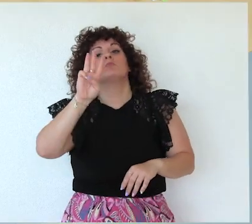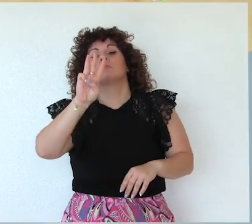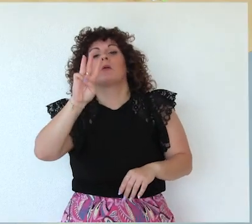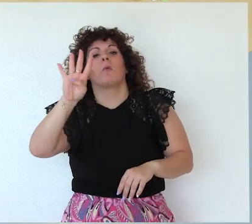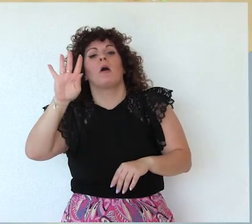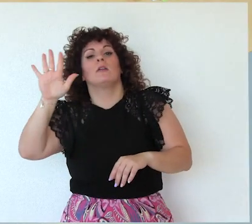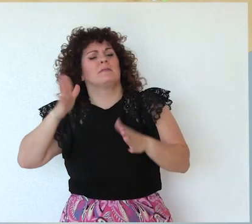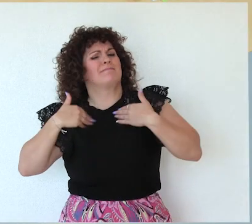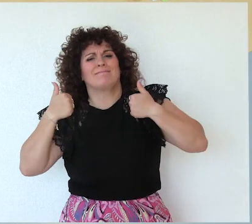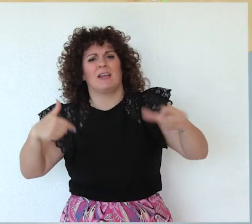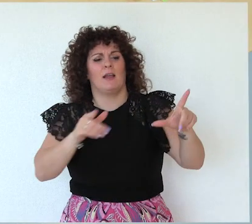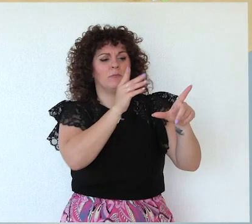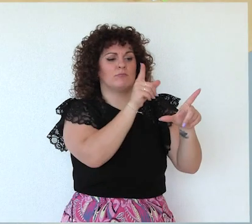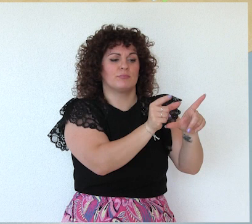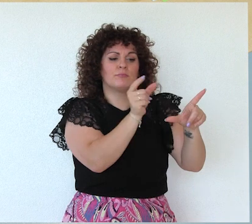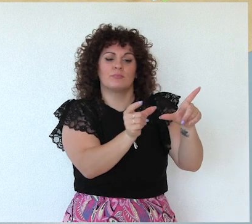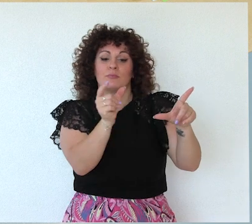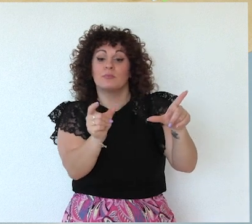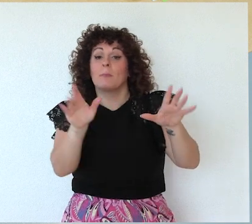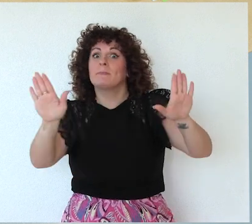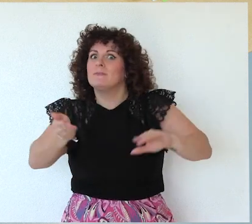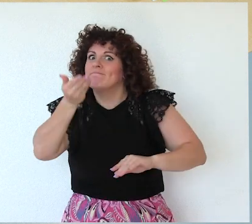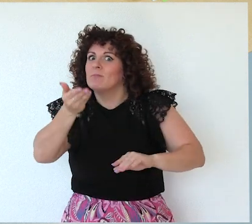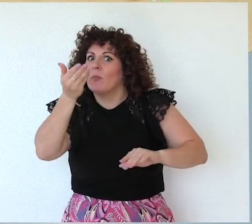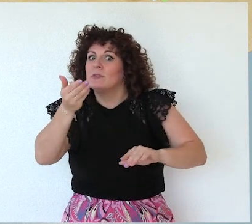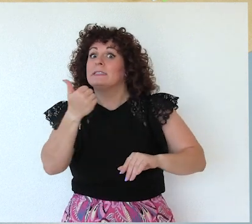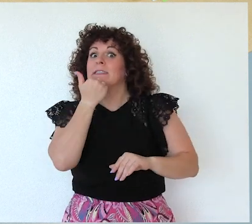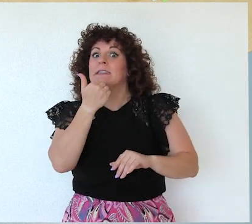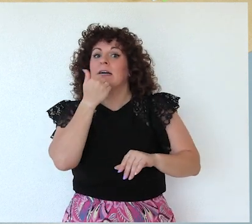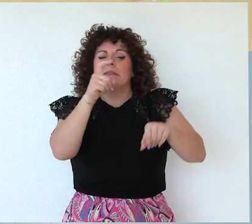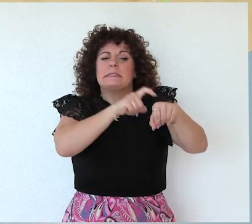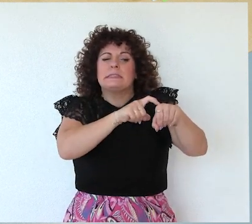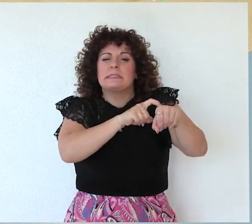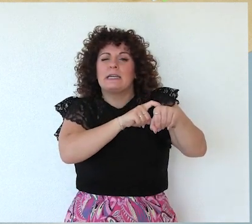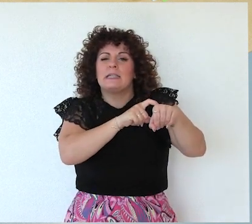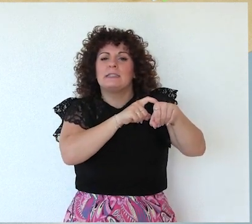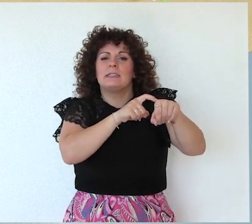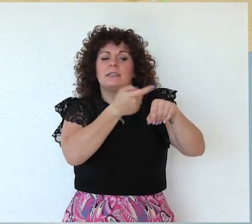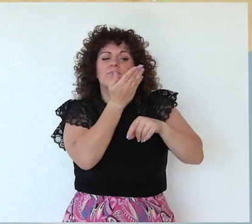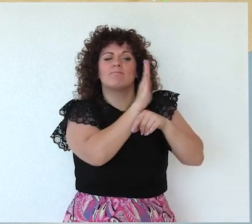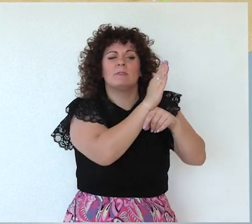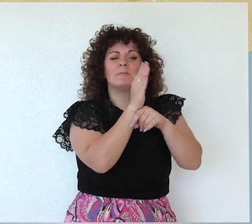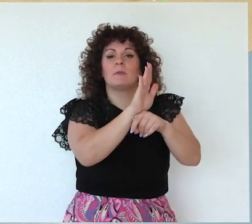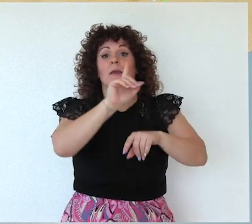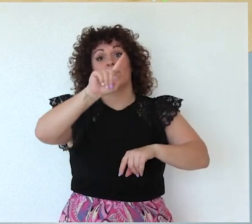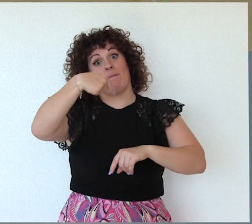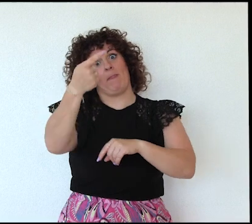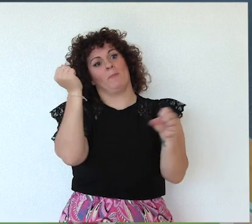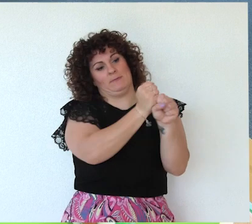menos. Lo importante es que en cada una de ellas se vea reflejado algún elemento con el que luego podamos